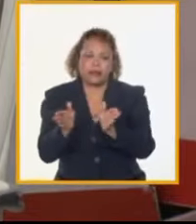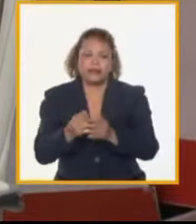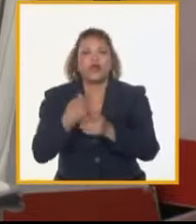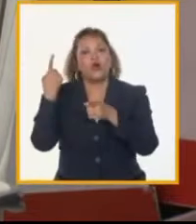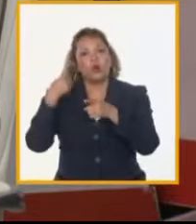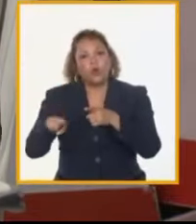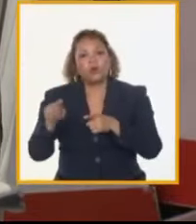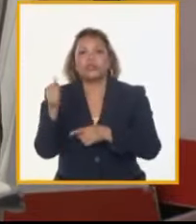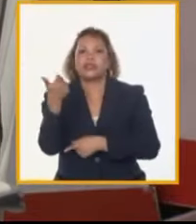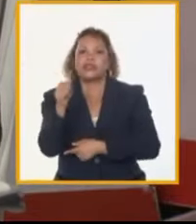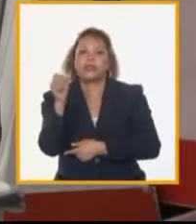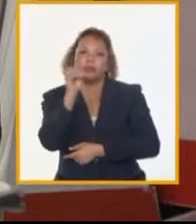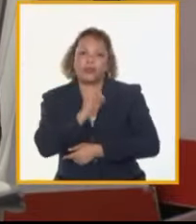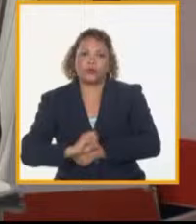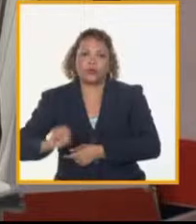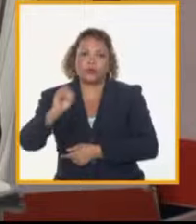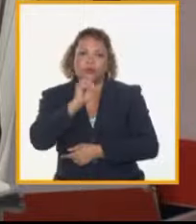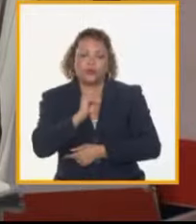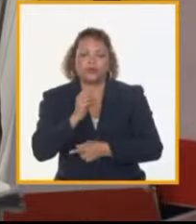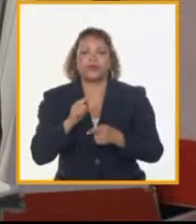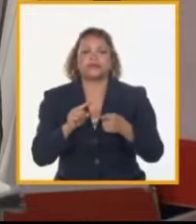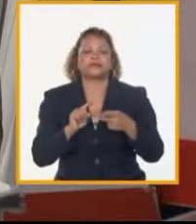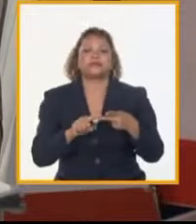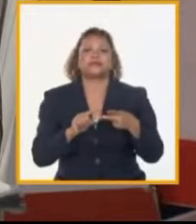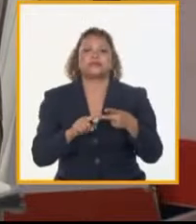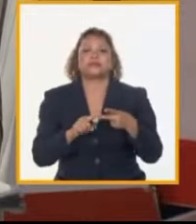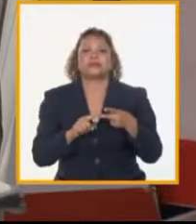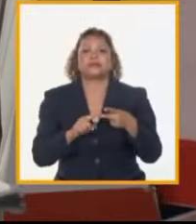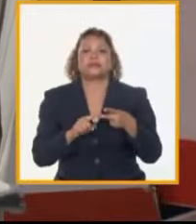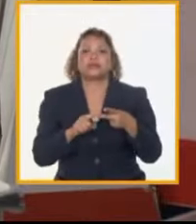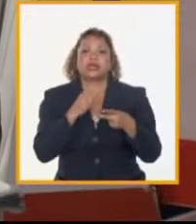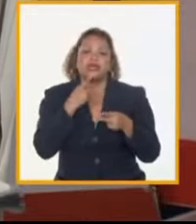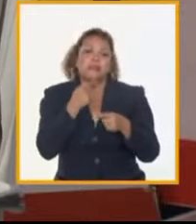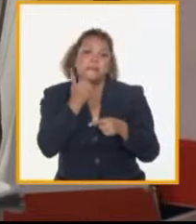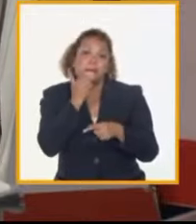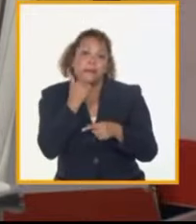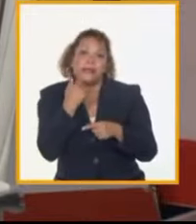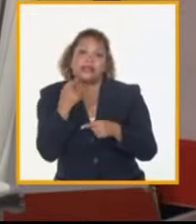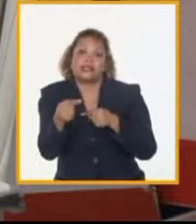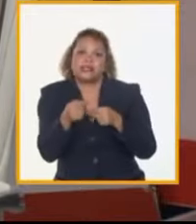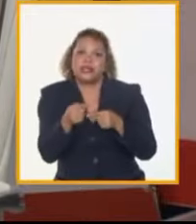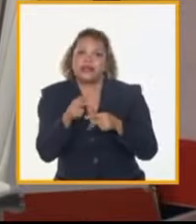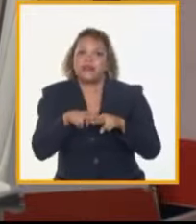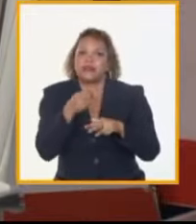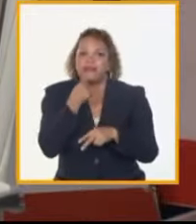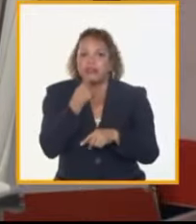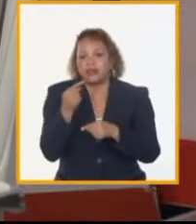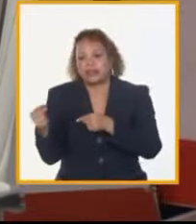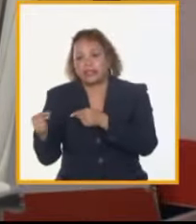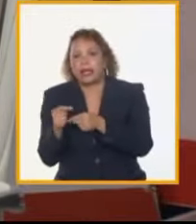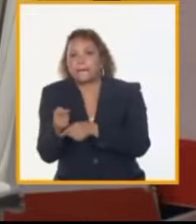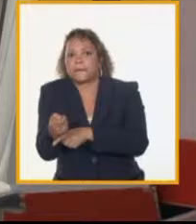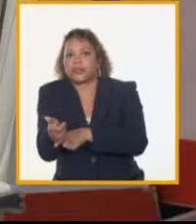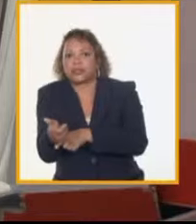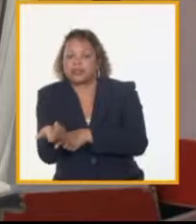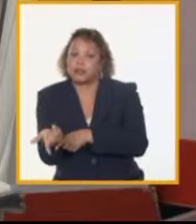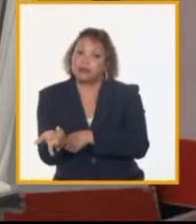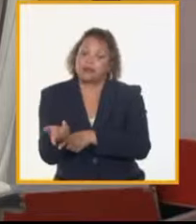10 de octubre y Concepción, que creo que son los más, le queda más cerca a Carenal, que queda sobre